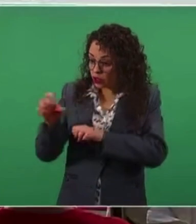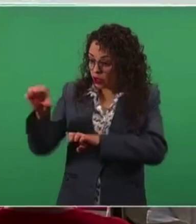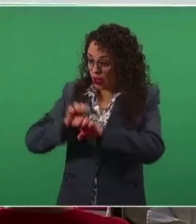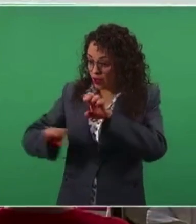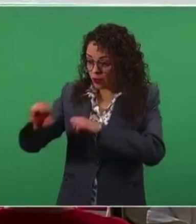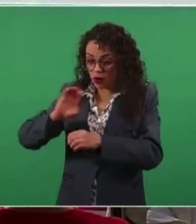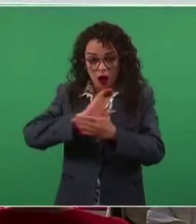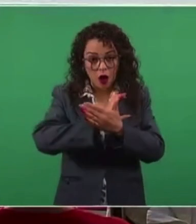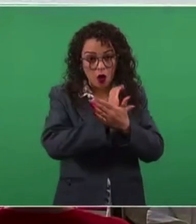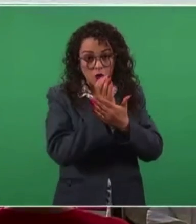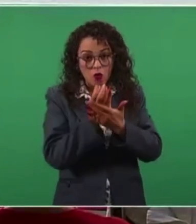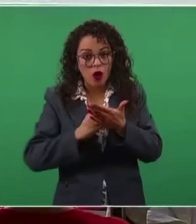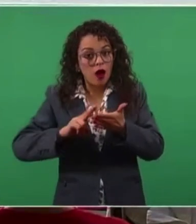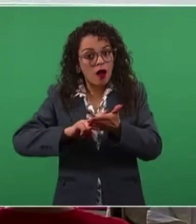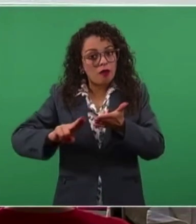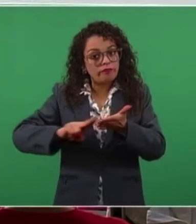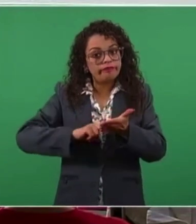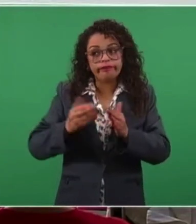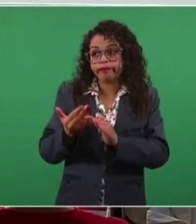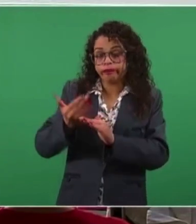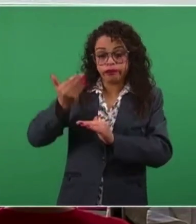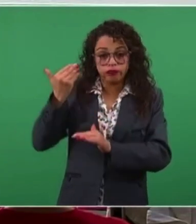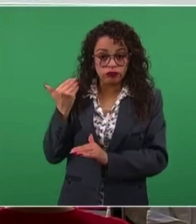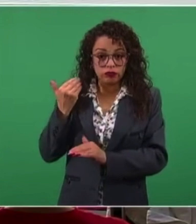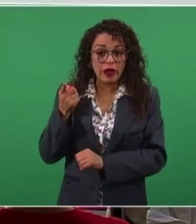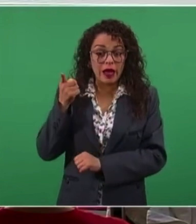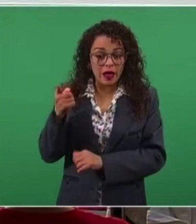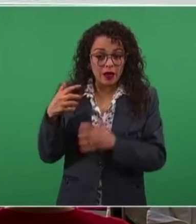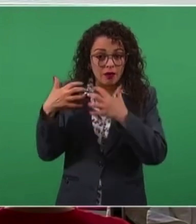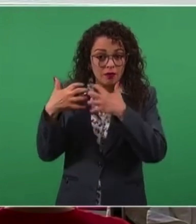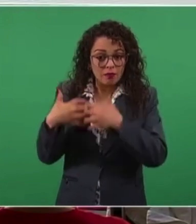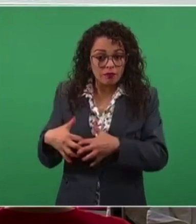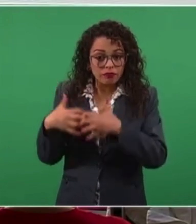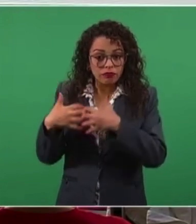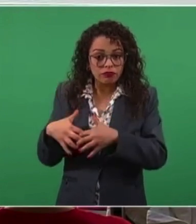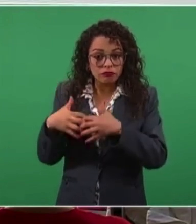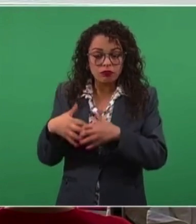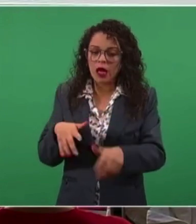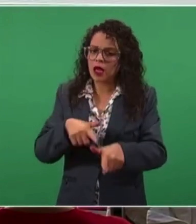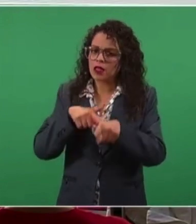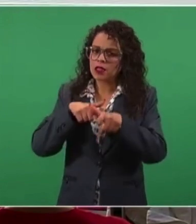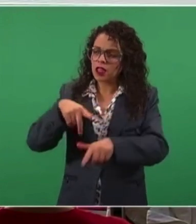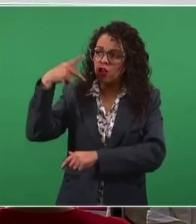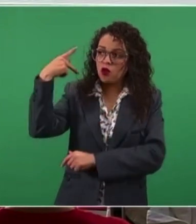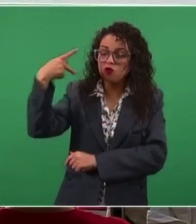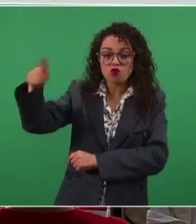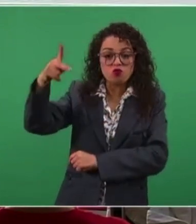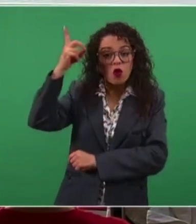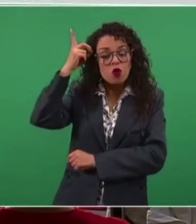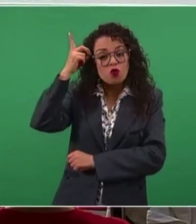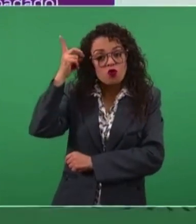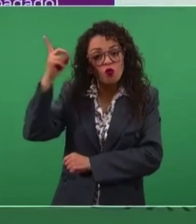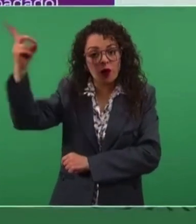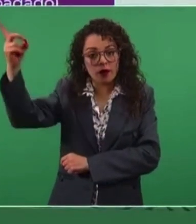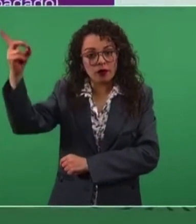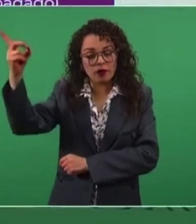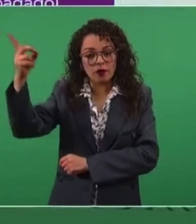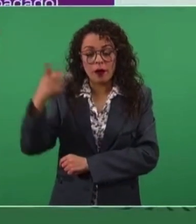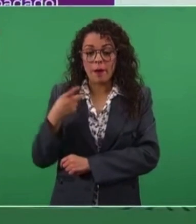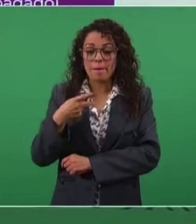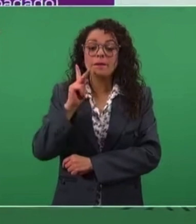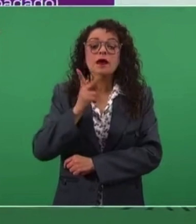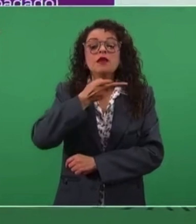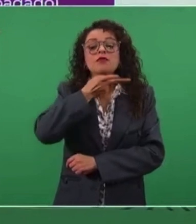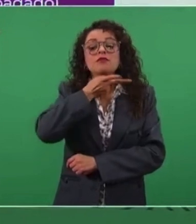empresas, esas plantas van a seguir siendo propiedad de ellos. Y Pemex vamos a